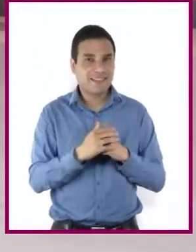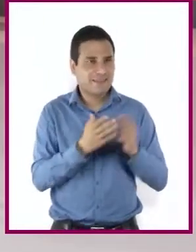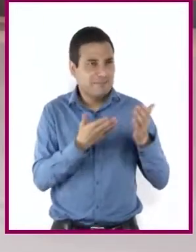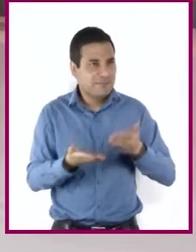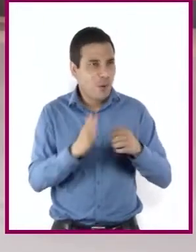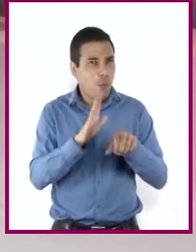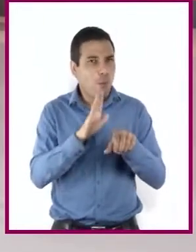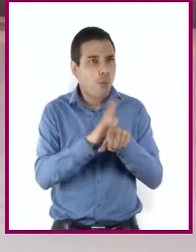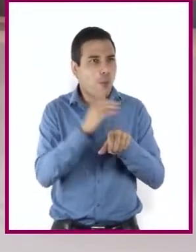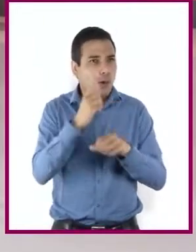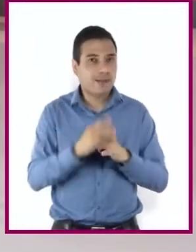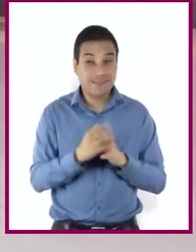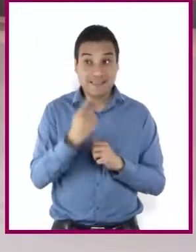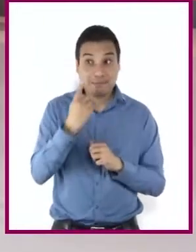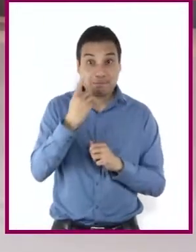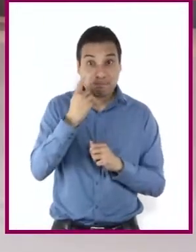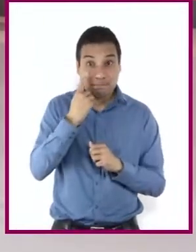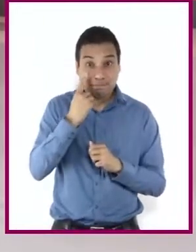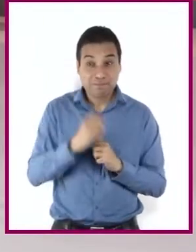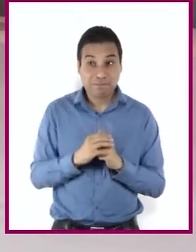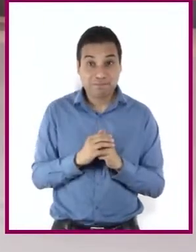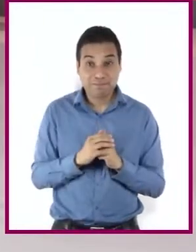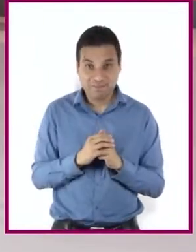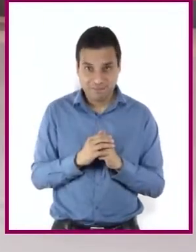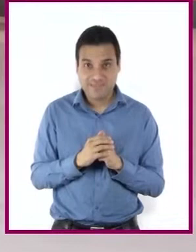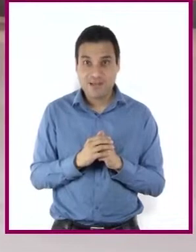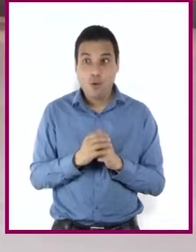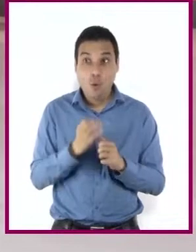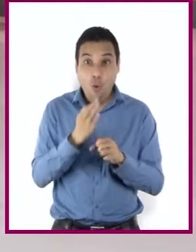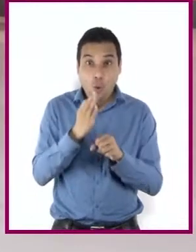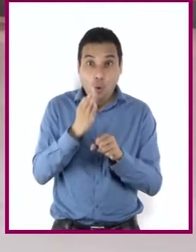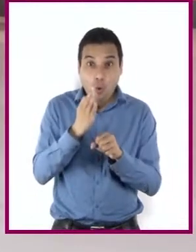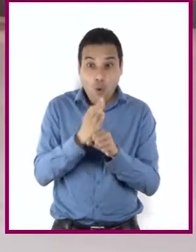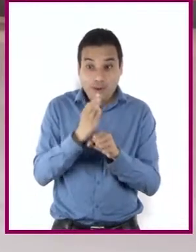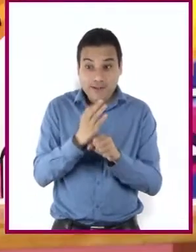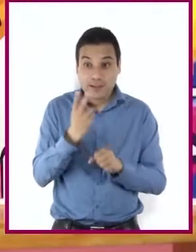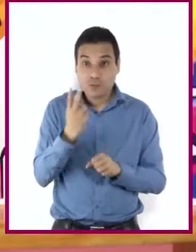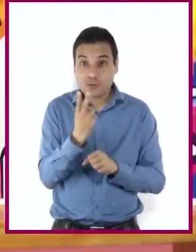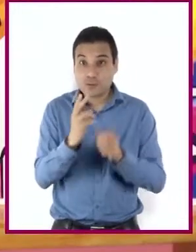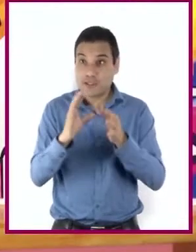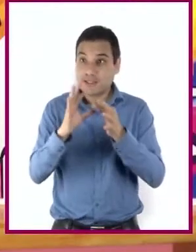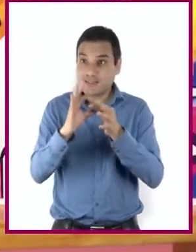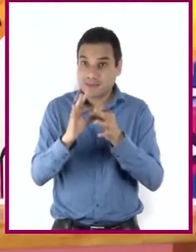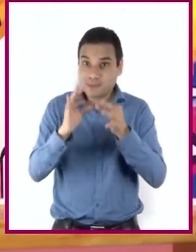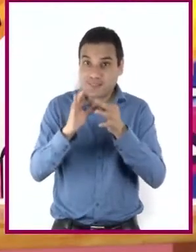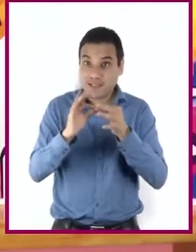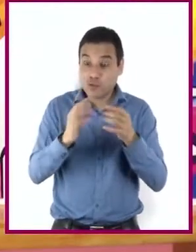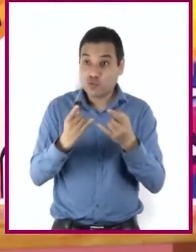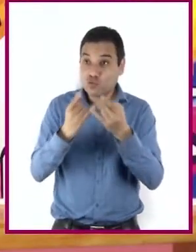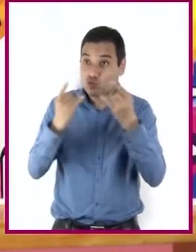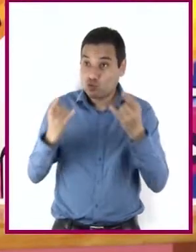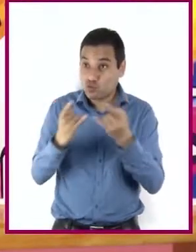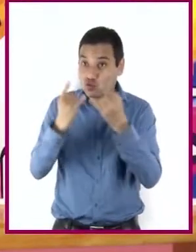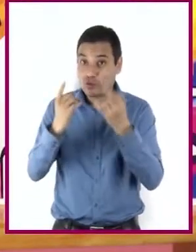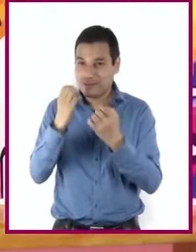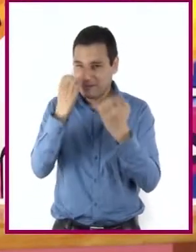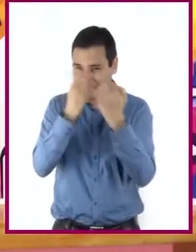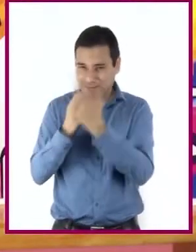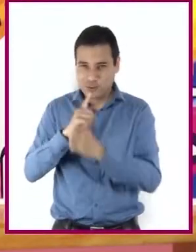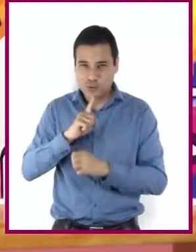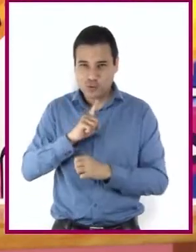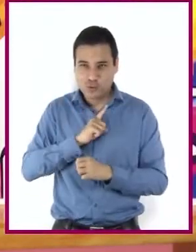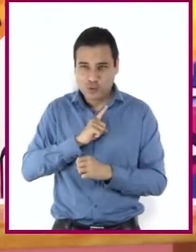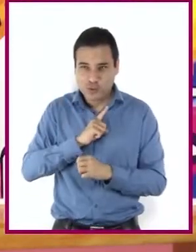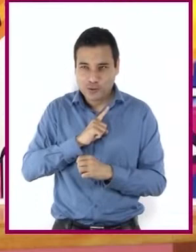aquí? Fíjense, profesora Cristina y Marisol, que ahora que mencionan estas experiencias sobre la autoevaluación, cómo ayudan